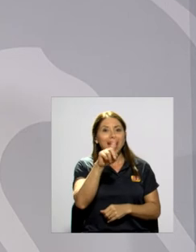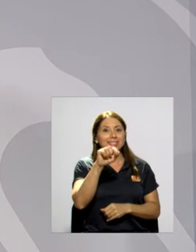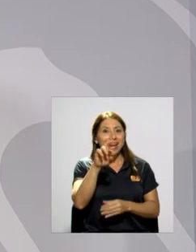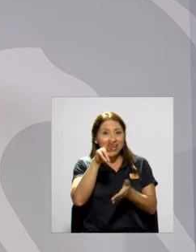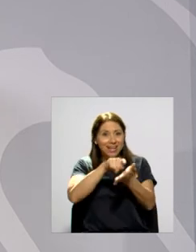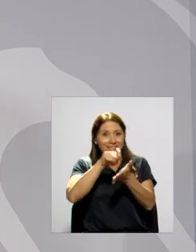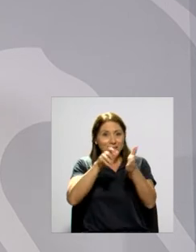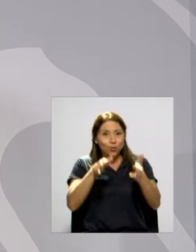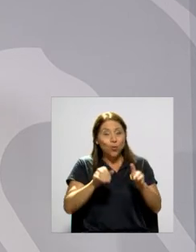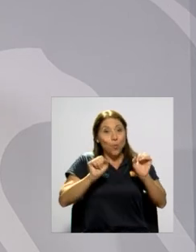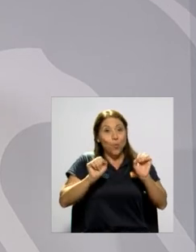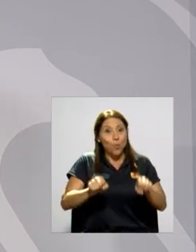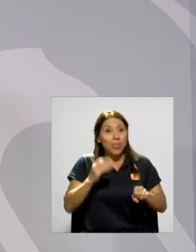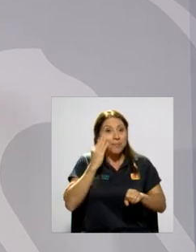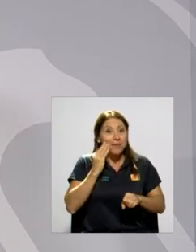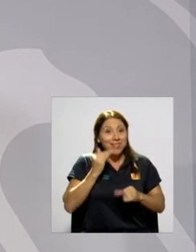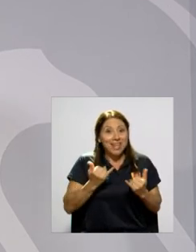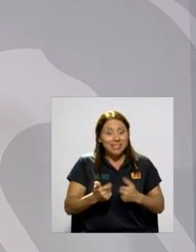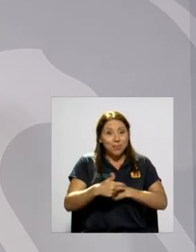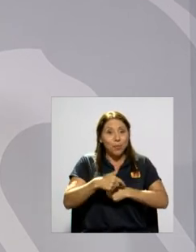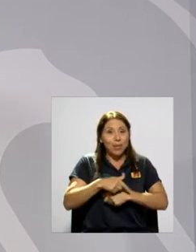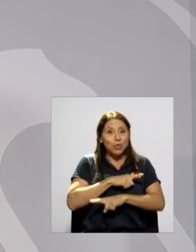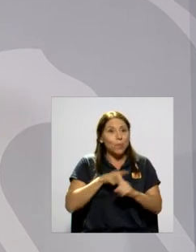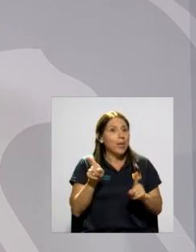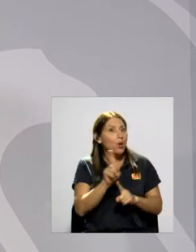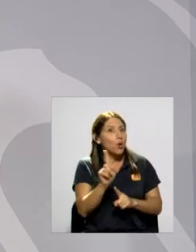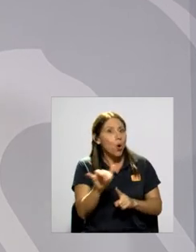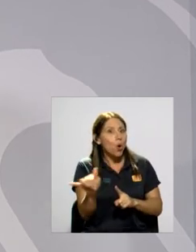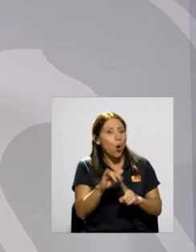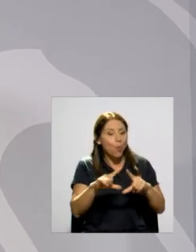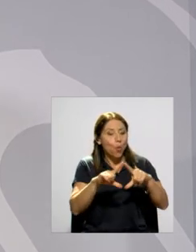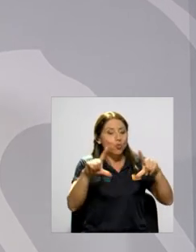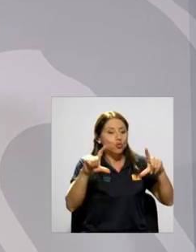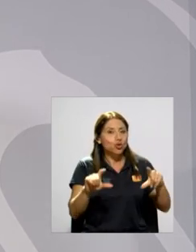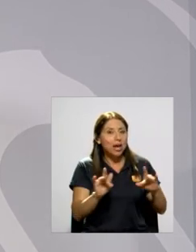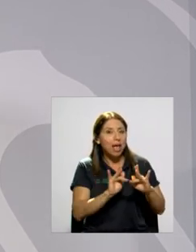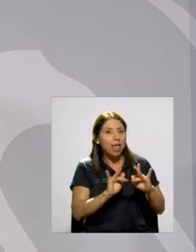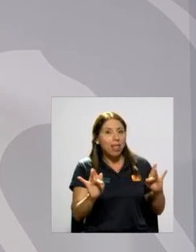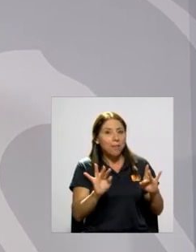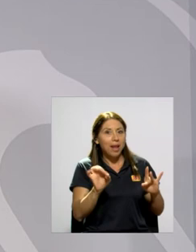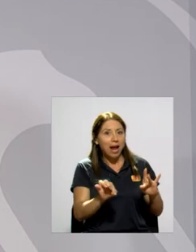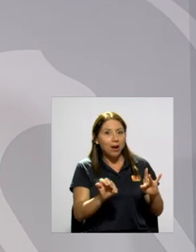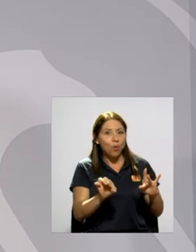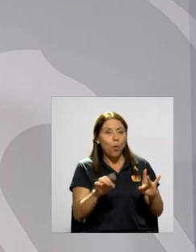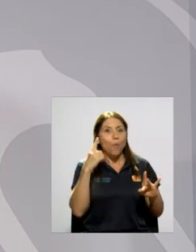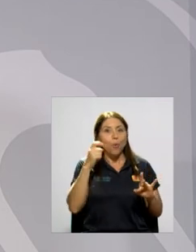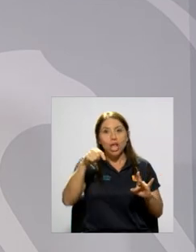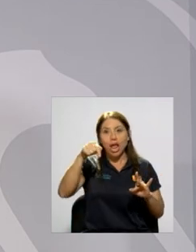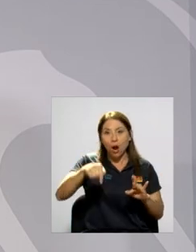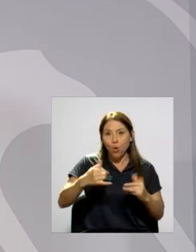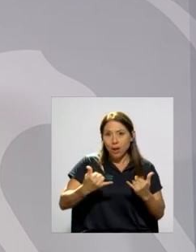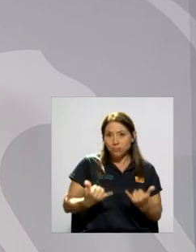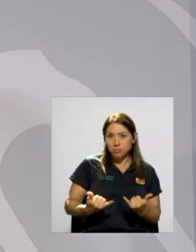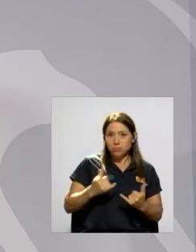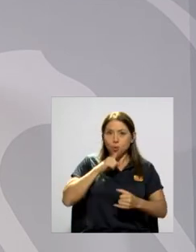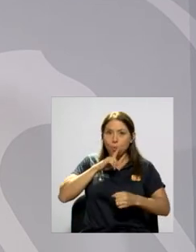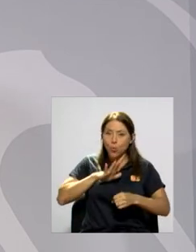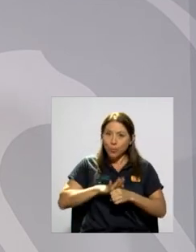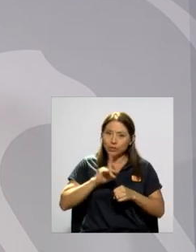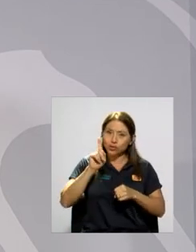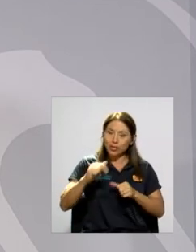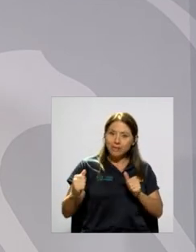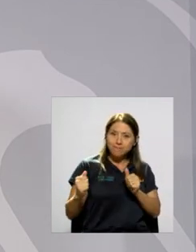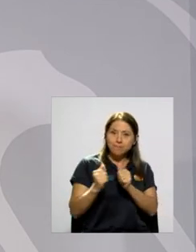momento, pero no con un cheque en blanco, porque hoy por hoy los compromisos tienen que estar de la mano de